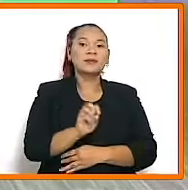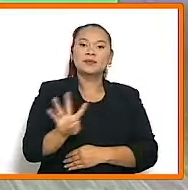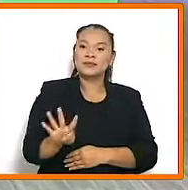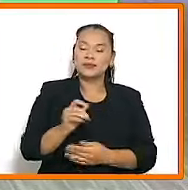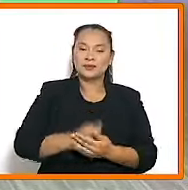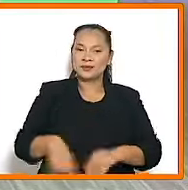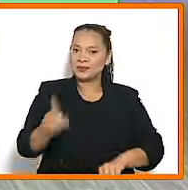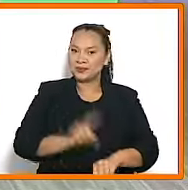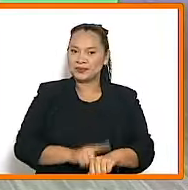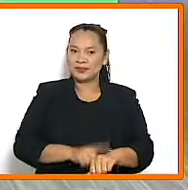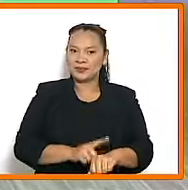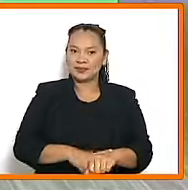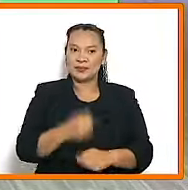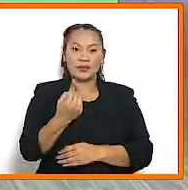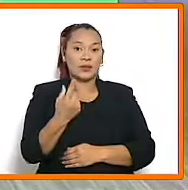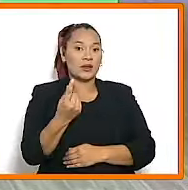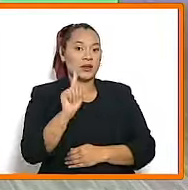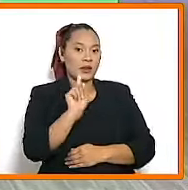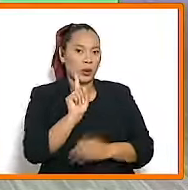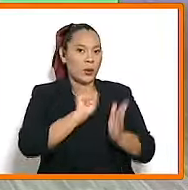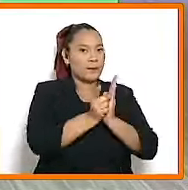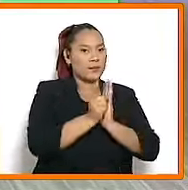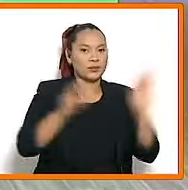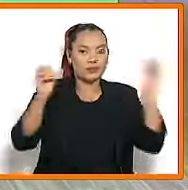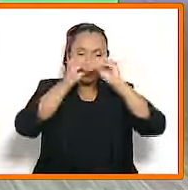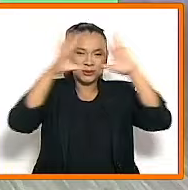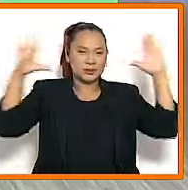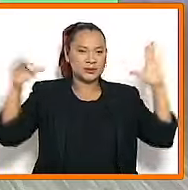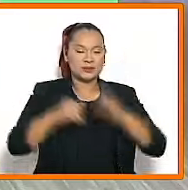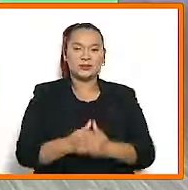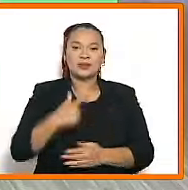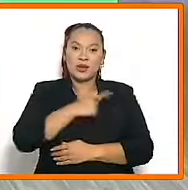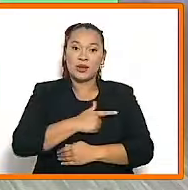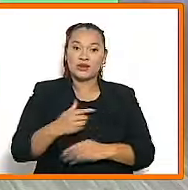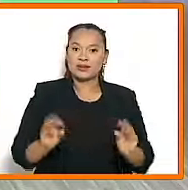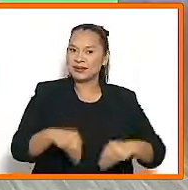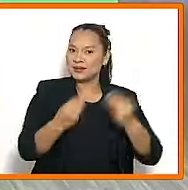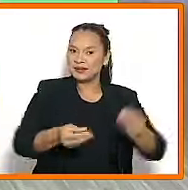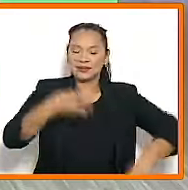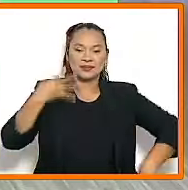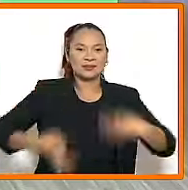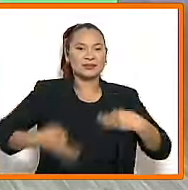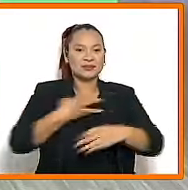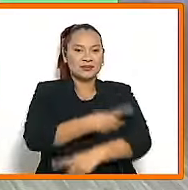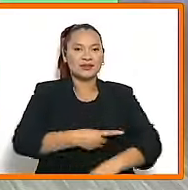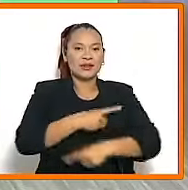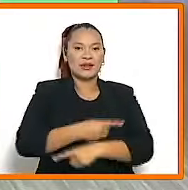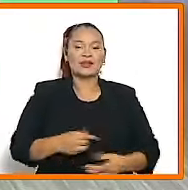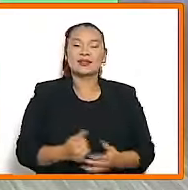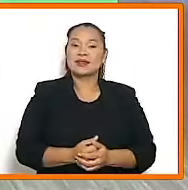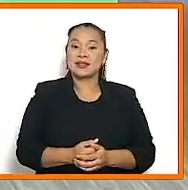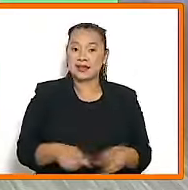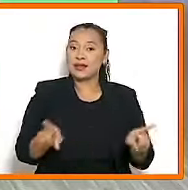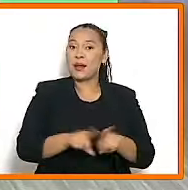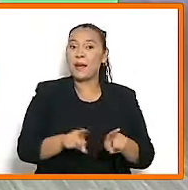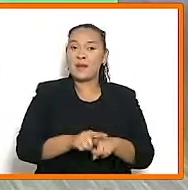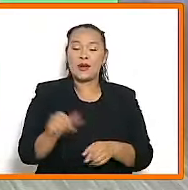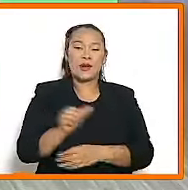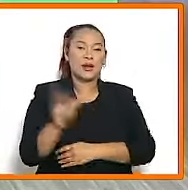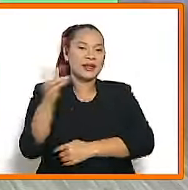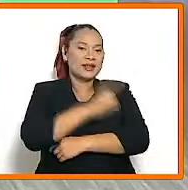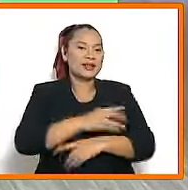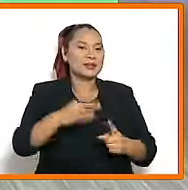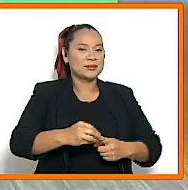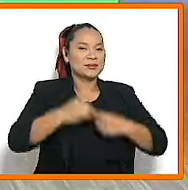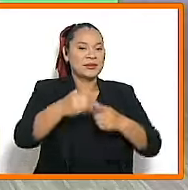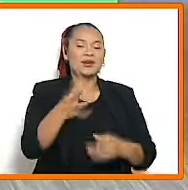este momento el reloj está marcando las 11:01 de la mañana. Es un placer llevarte mucha alegría, diversión y sobre todo en este día tan especial, muchísima